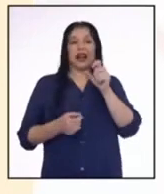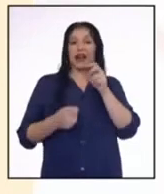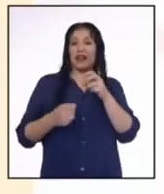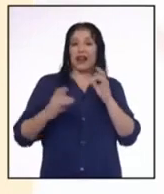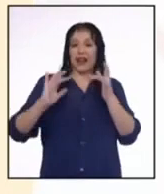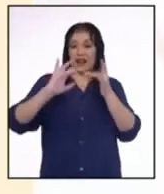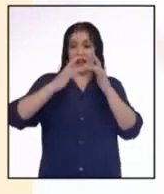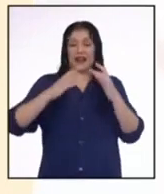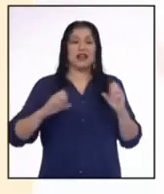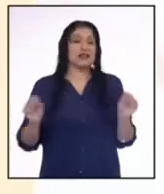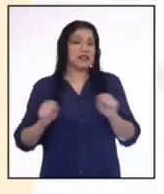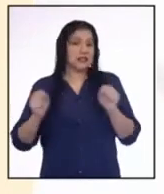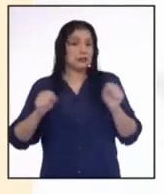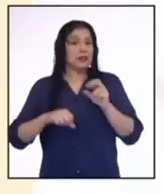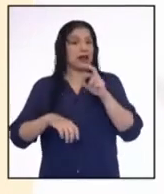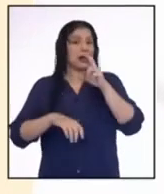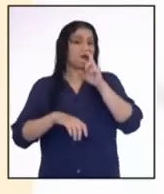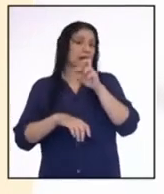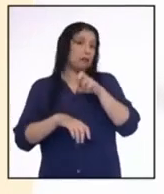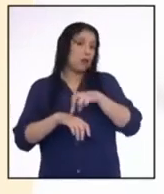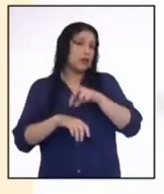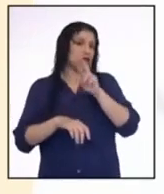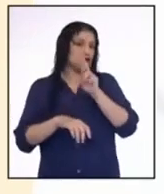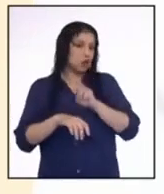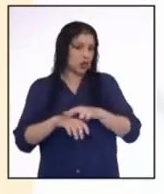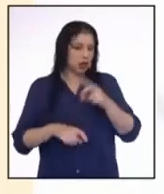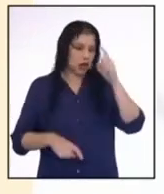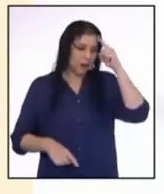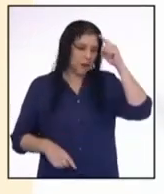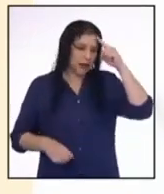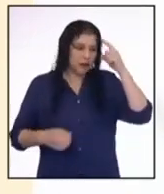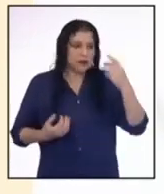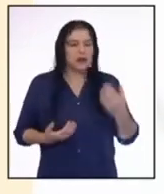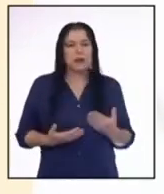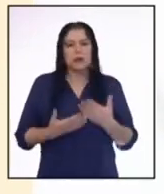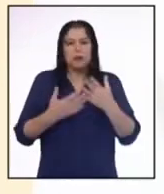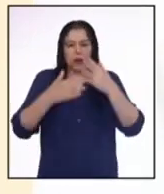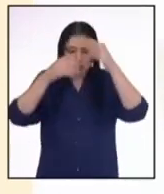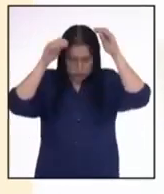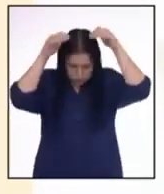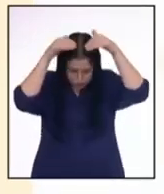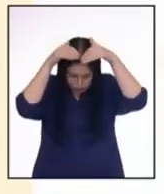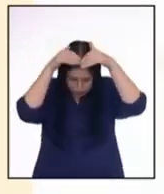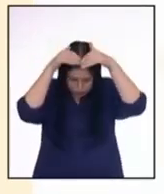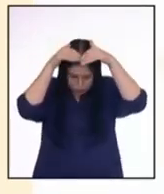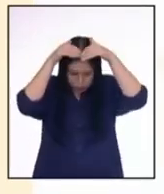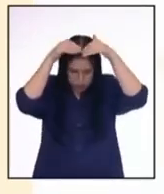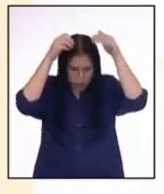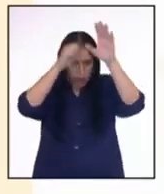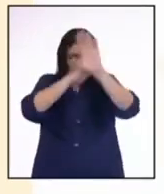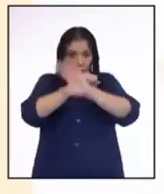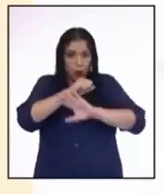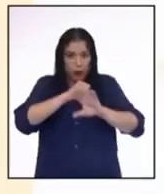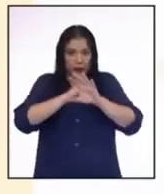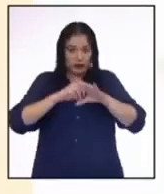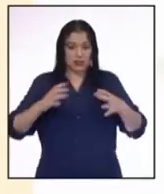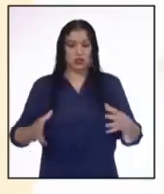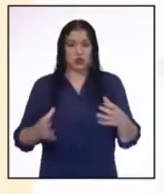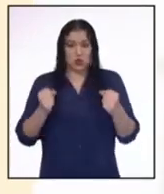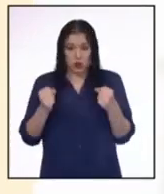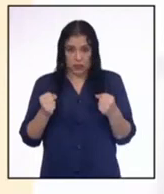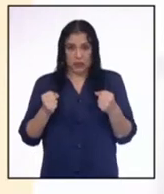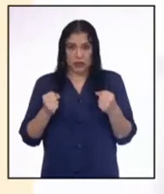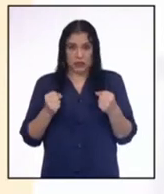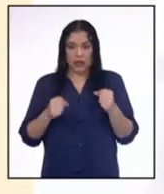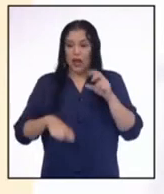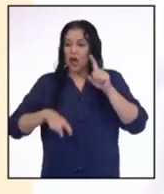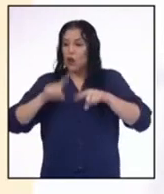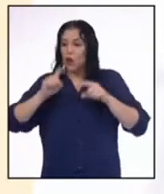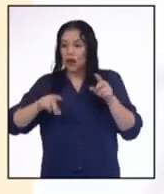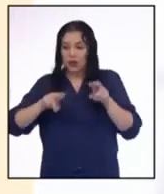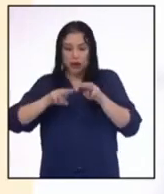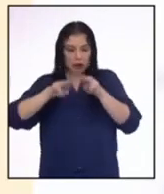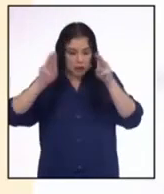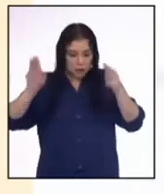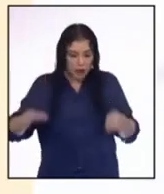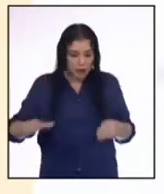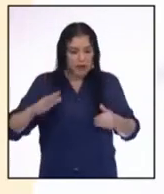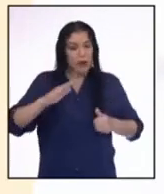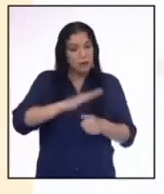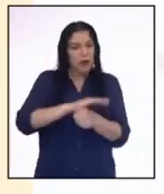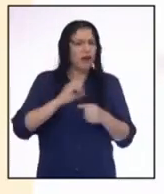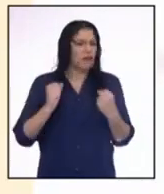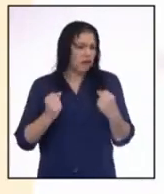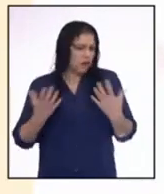Red Sísmica de Puerto Rico, considero que propone el método agacharse, cubrirse y sujetarse, que consiste en colocarse debajo de un mueble fuerte